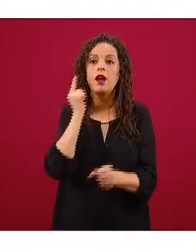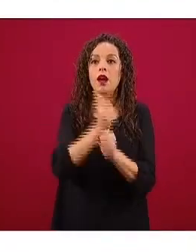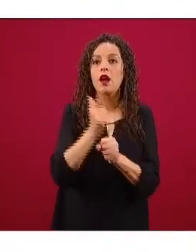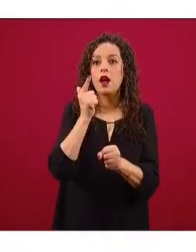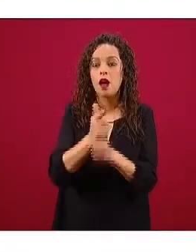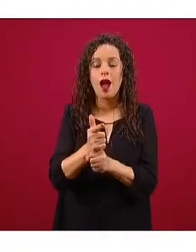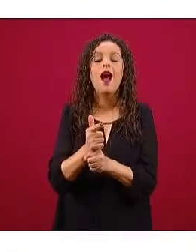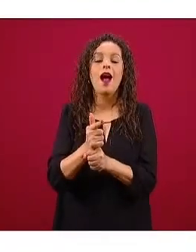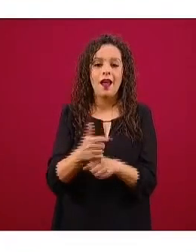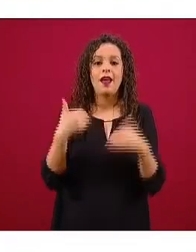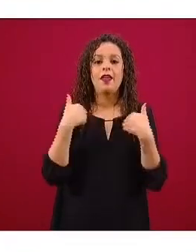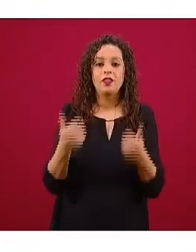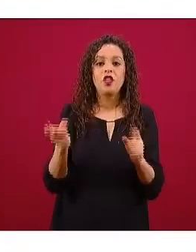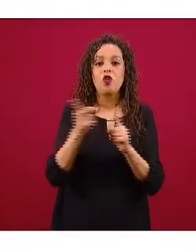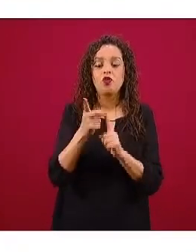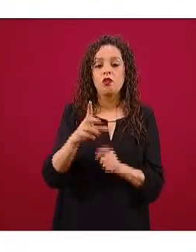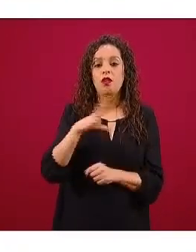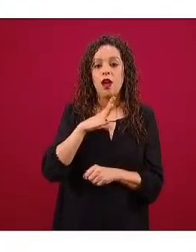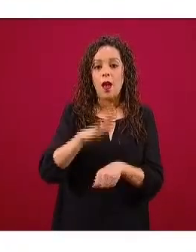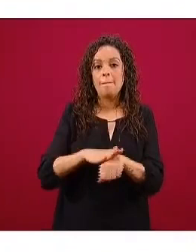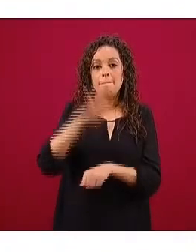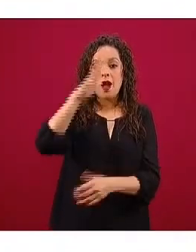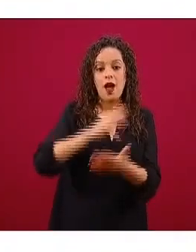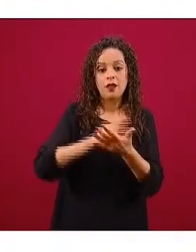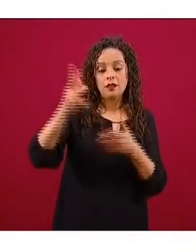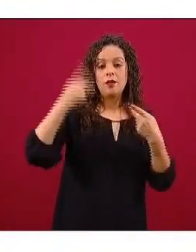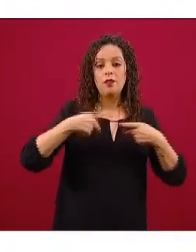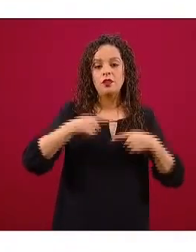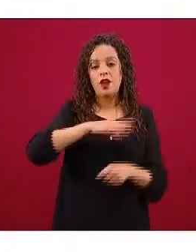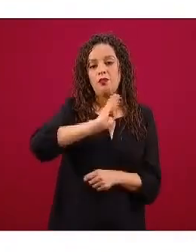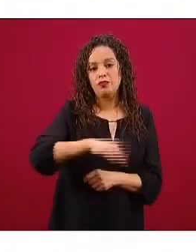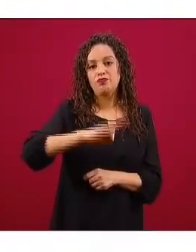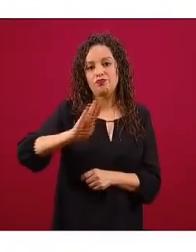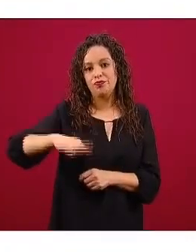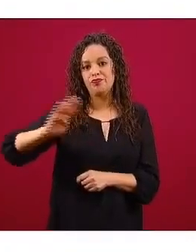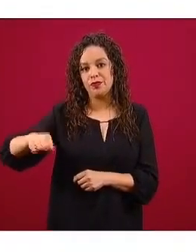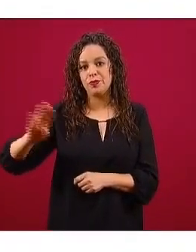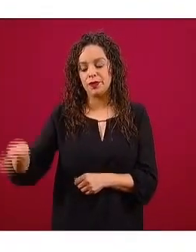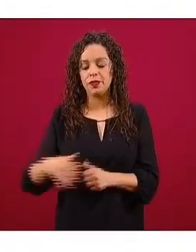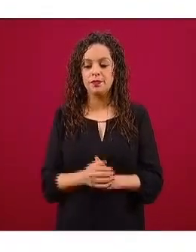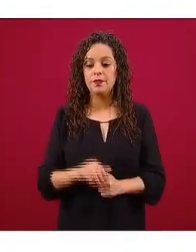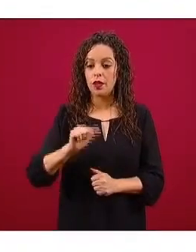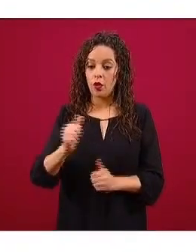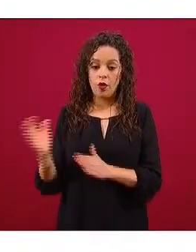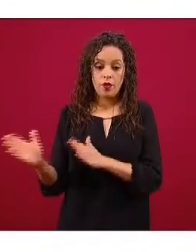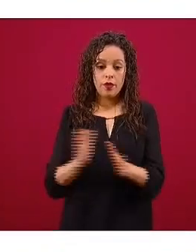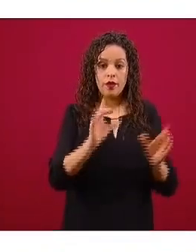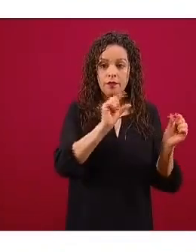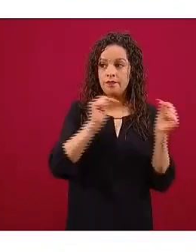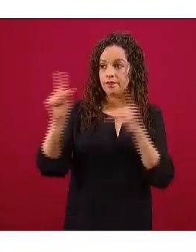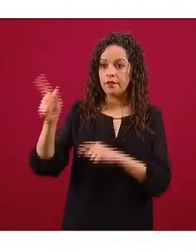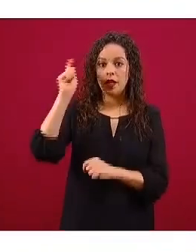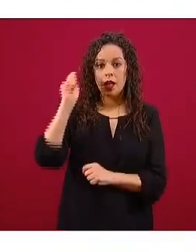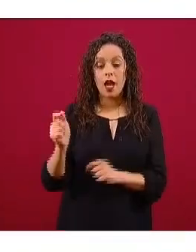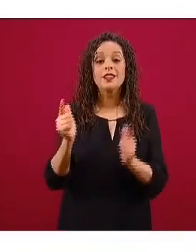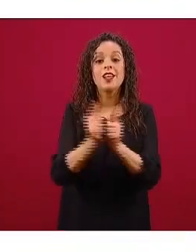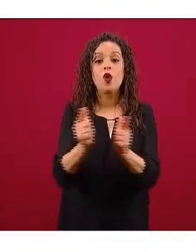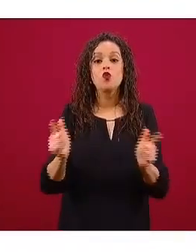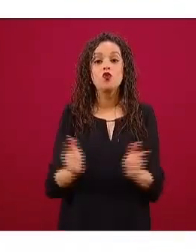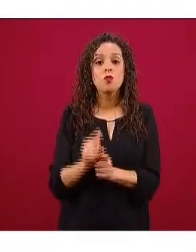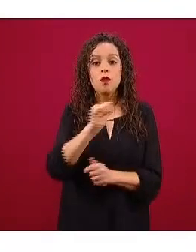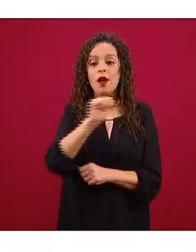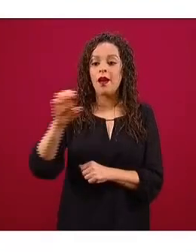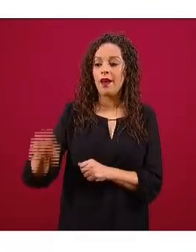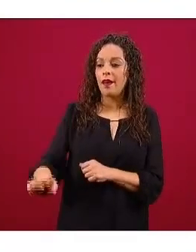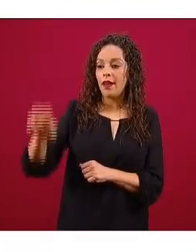la mayor carga de fallecimientos. Vemos la siguiente diapositiva, es la distribución por grupo de edad